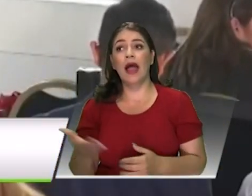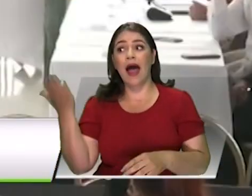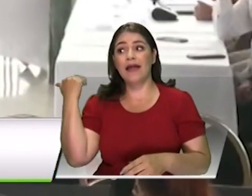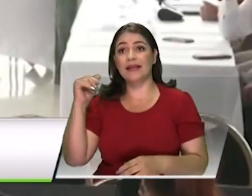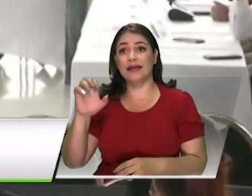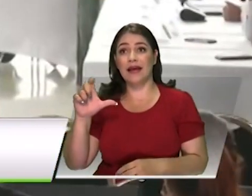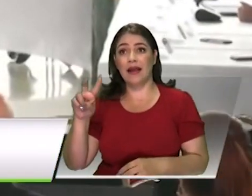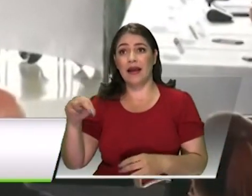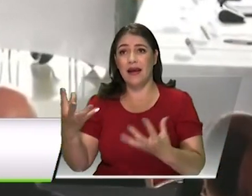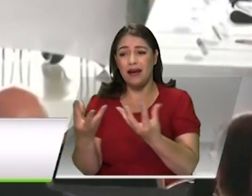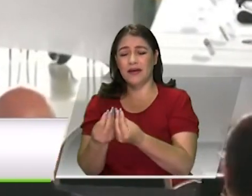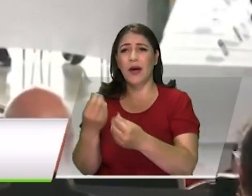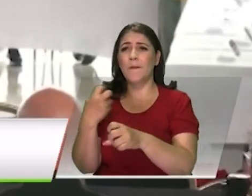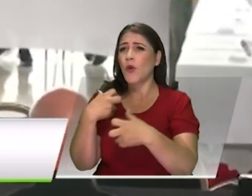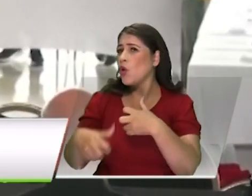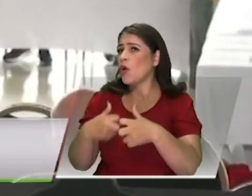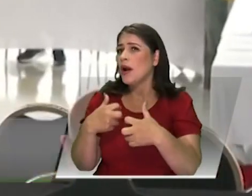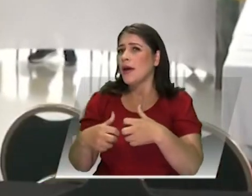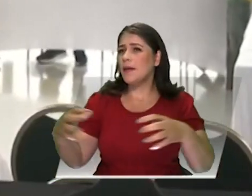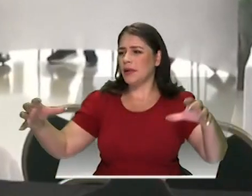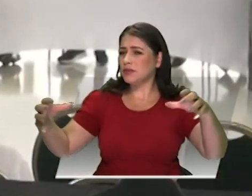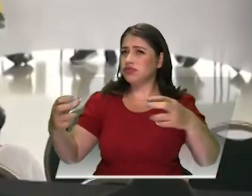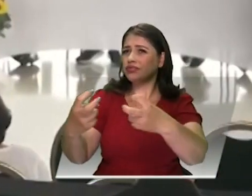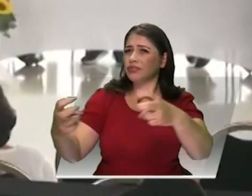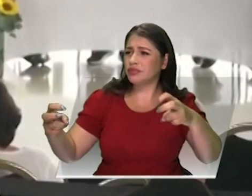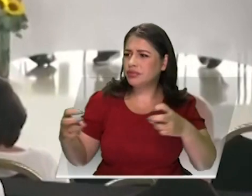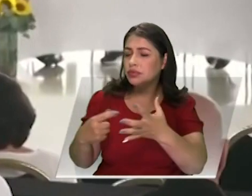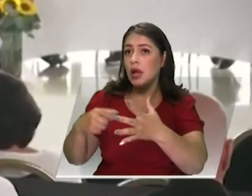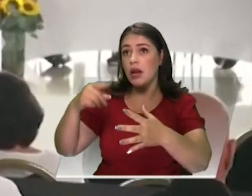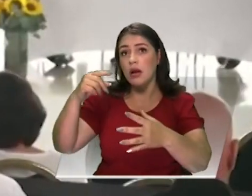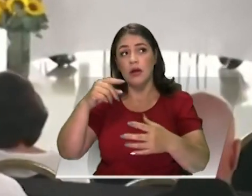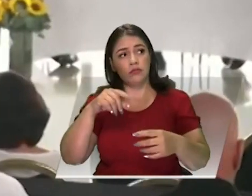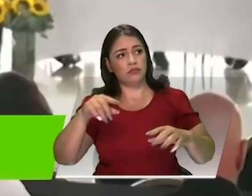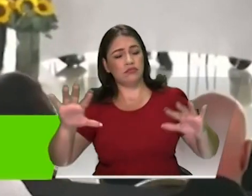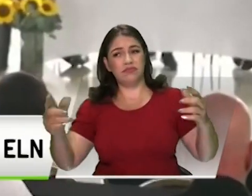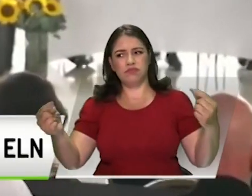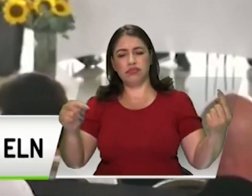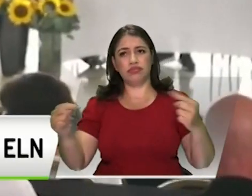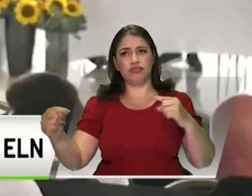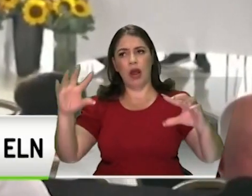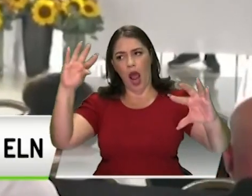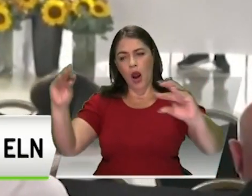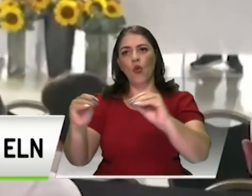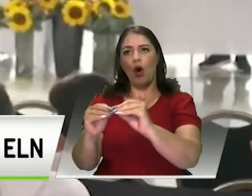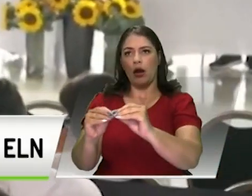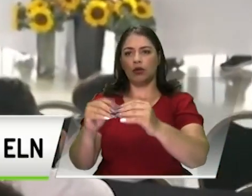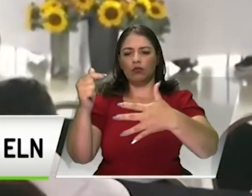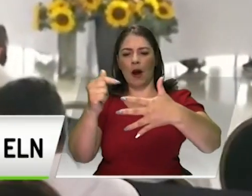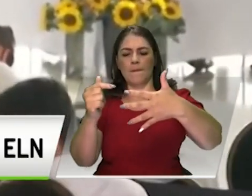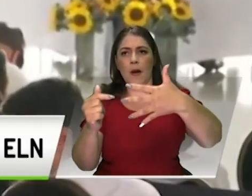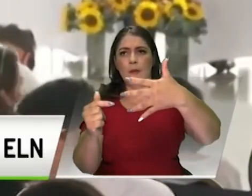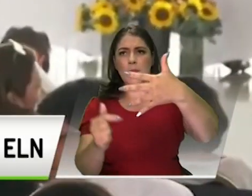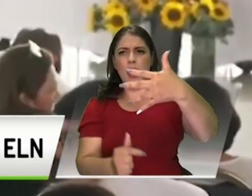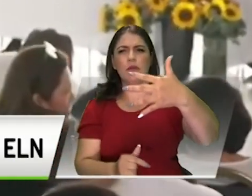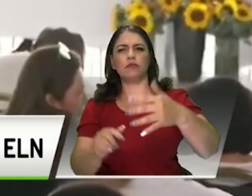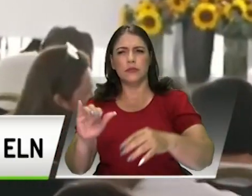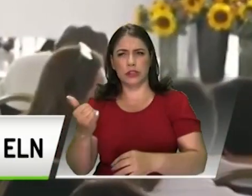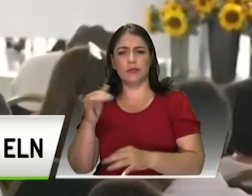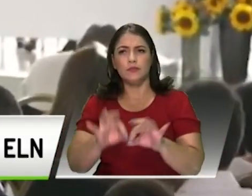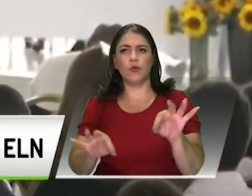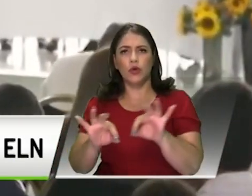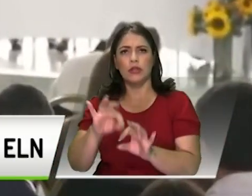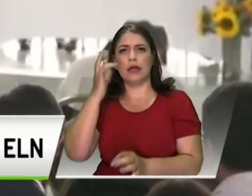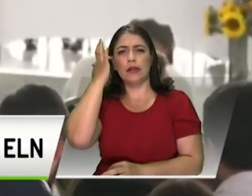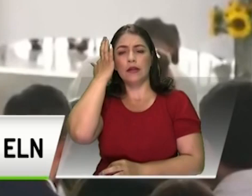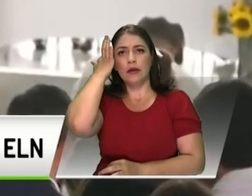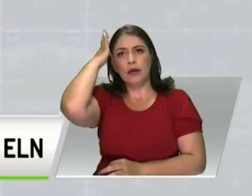eln por el anuncio de un inexistente esencial fuego las dos partes han acordado una serie de puntos previos antes de